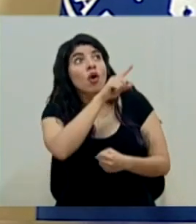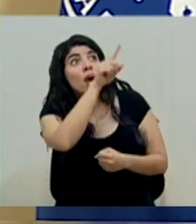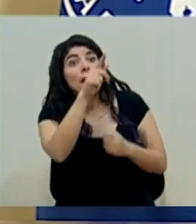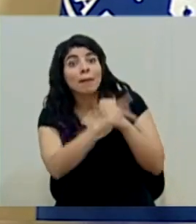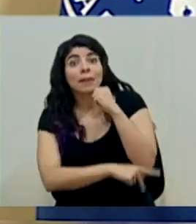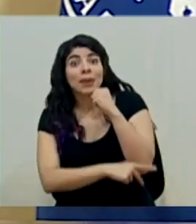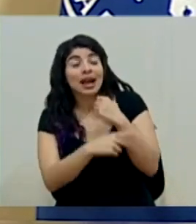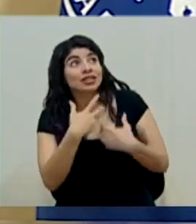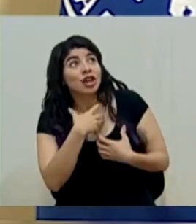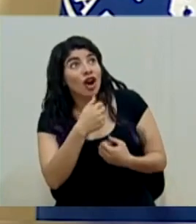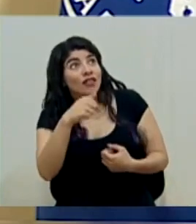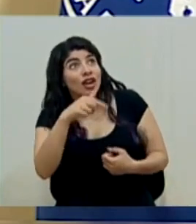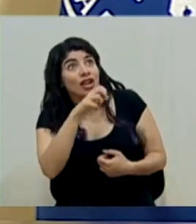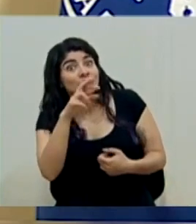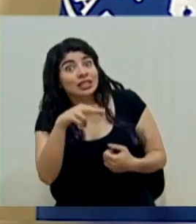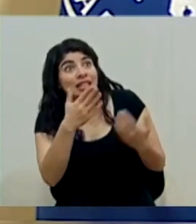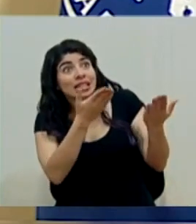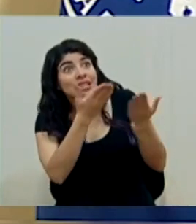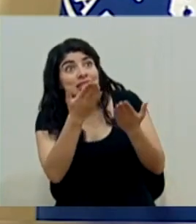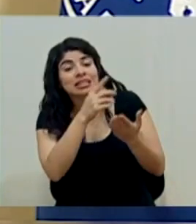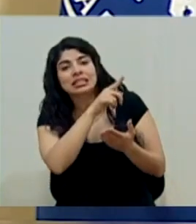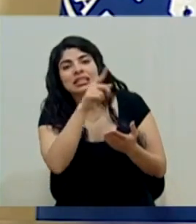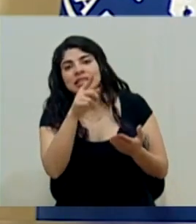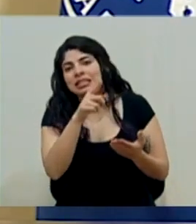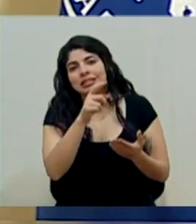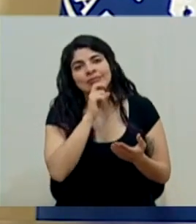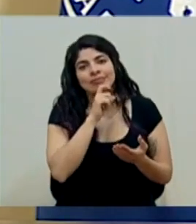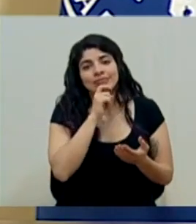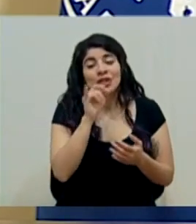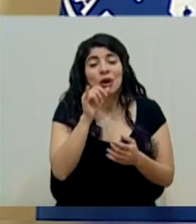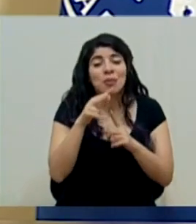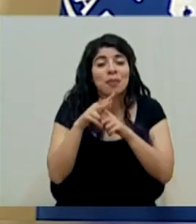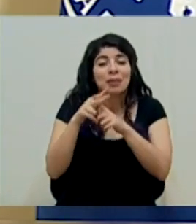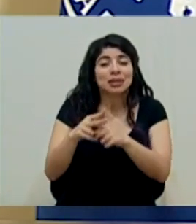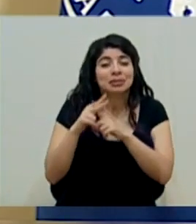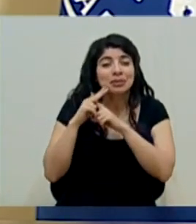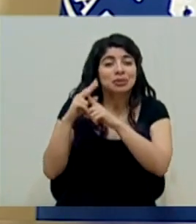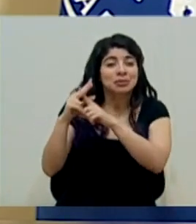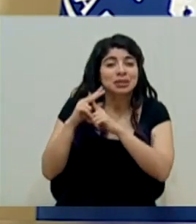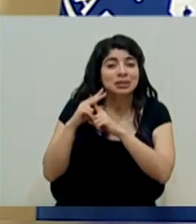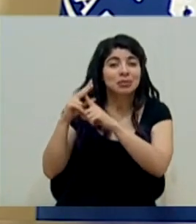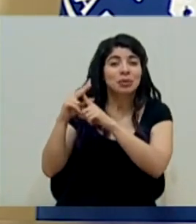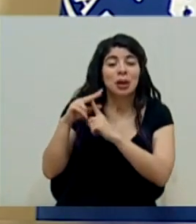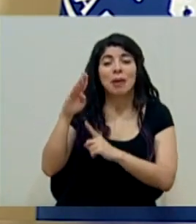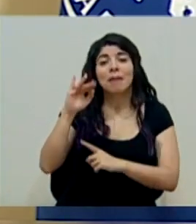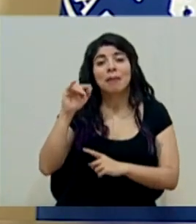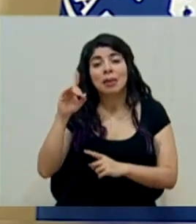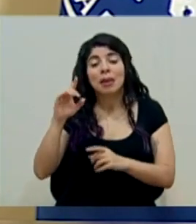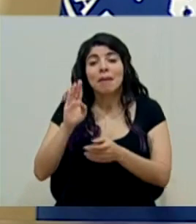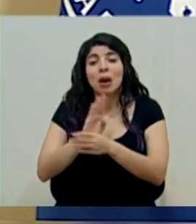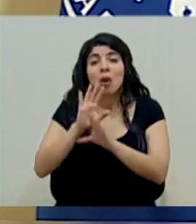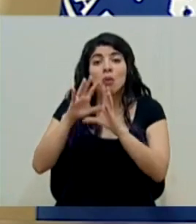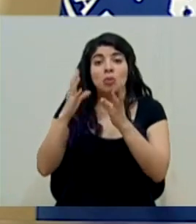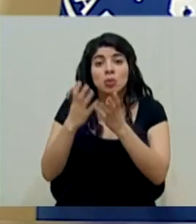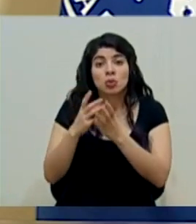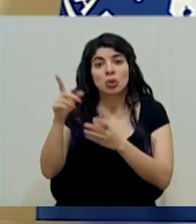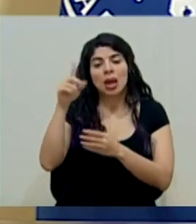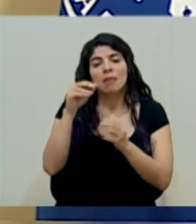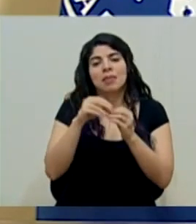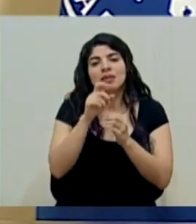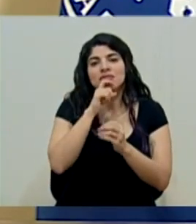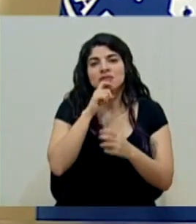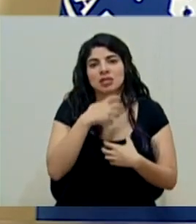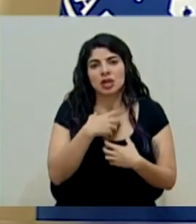externos para tener otro tipo de facilidades, como los créditos que ya hemos tenido con otros organismos como el BID y el Banco Mundial, o con